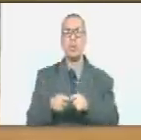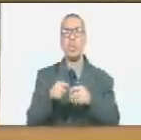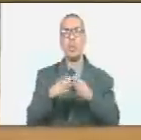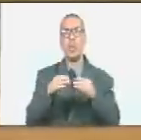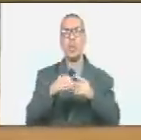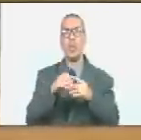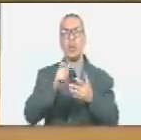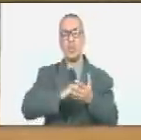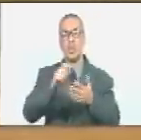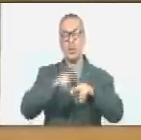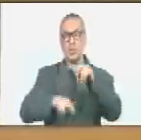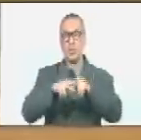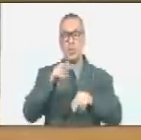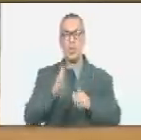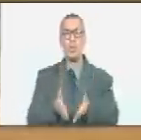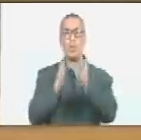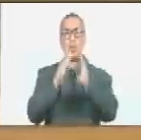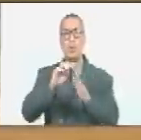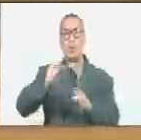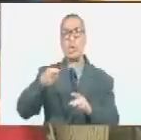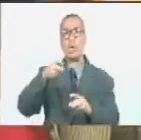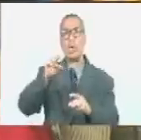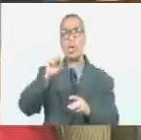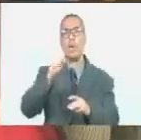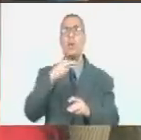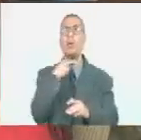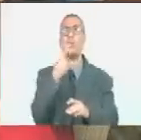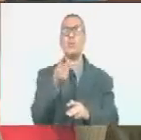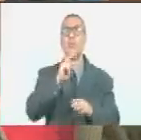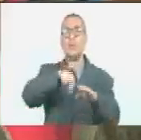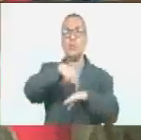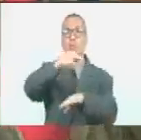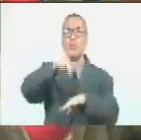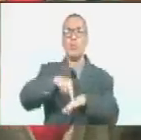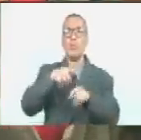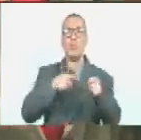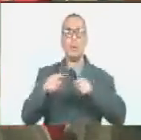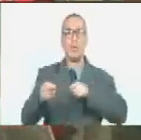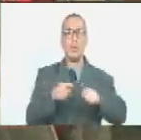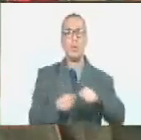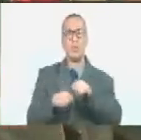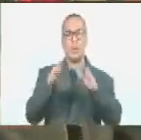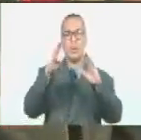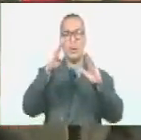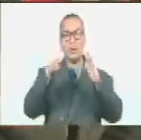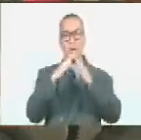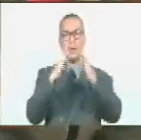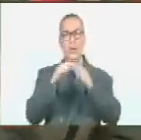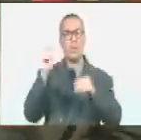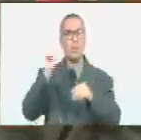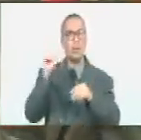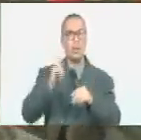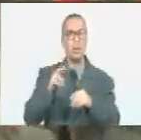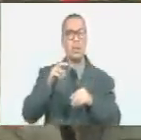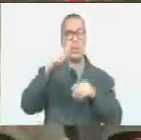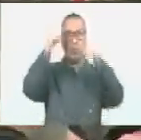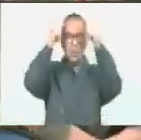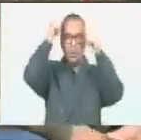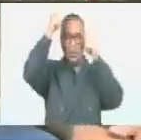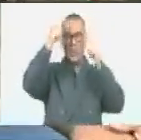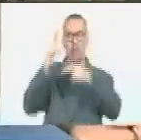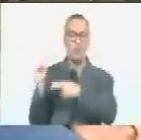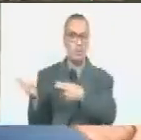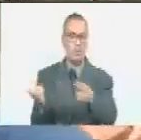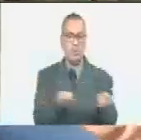Anótate Construye, y Gilberto Barrios, vocero y organizador nacional del Movimiento Viviendo Venezolano Hugo Chávez.